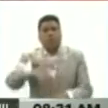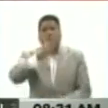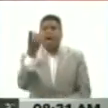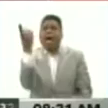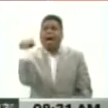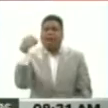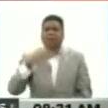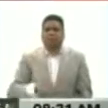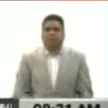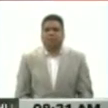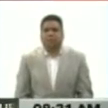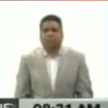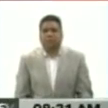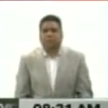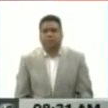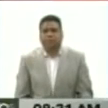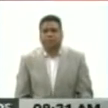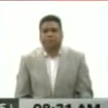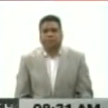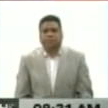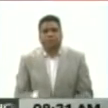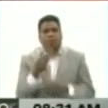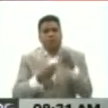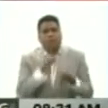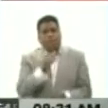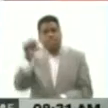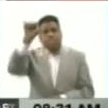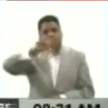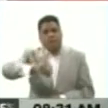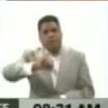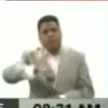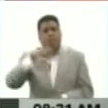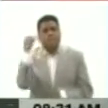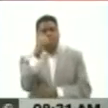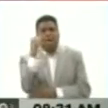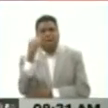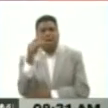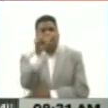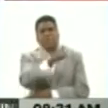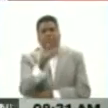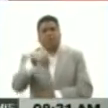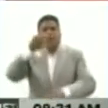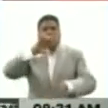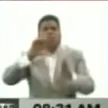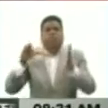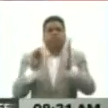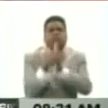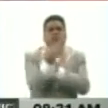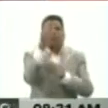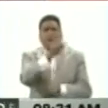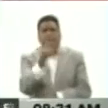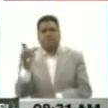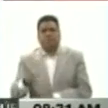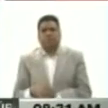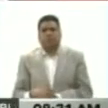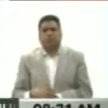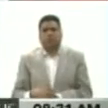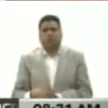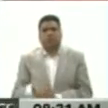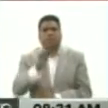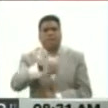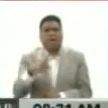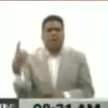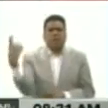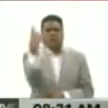República, ellos nos hicieron mucho daño, ellos mataban a la gente, secuestraban a la gente, le echaban gas lacrimógeno a